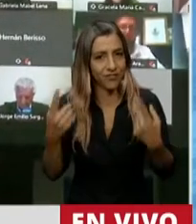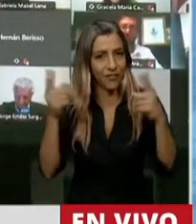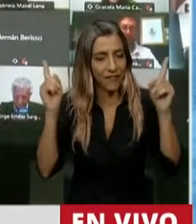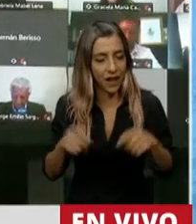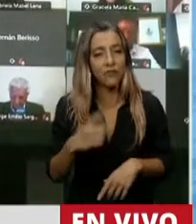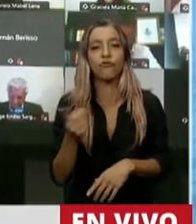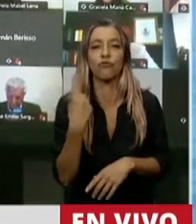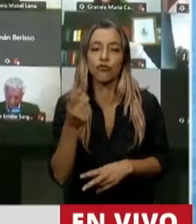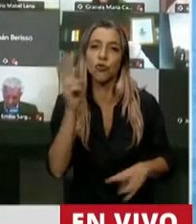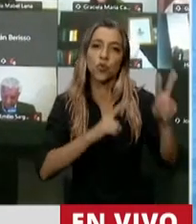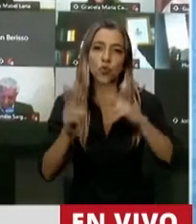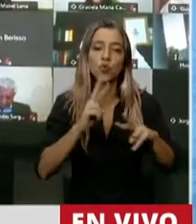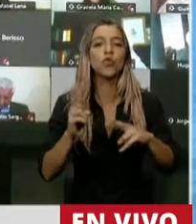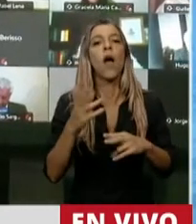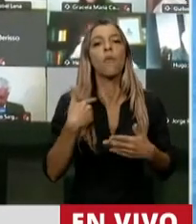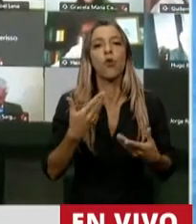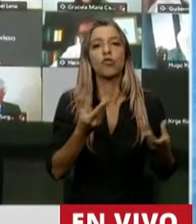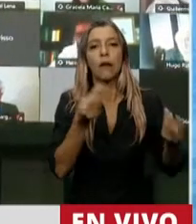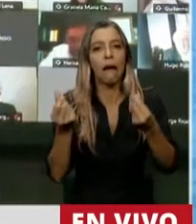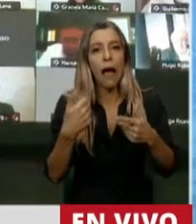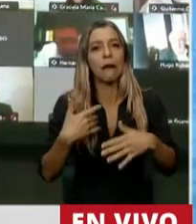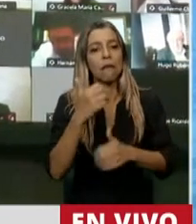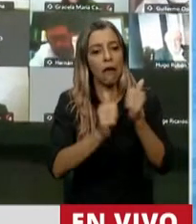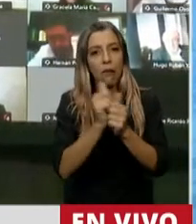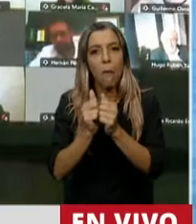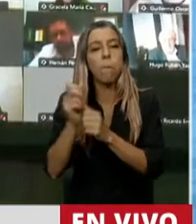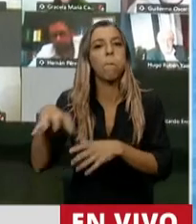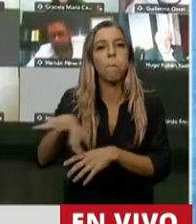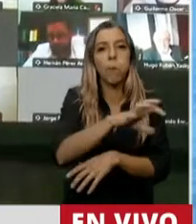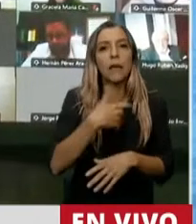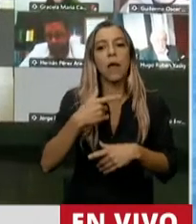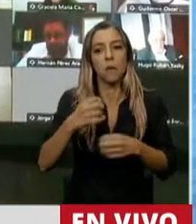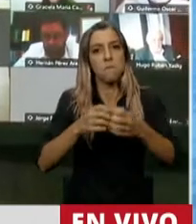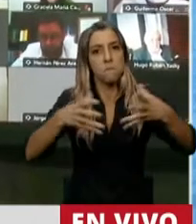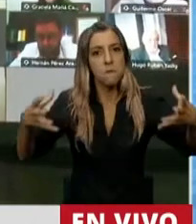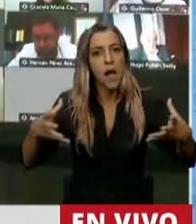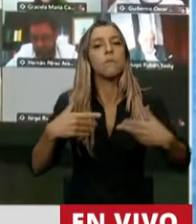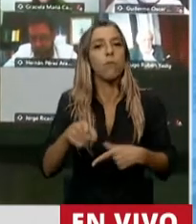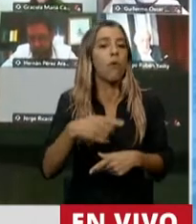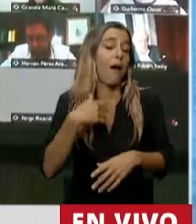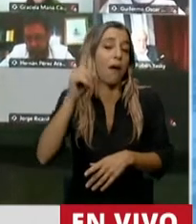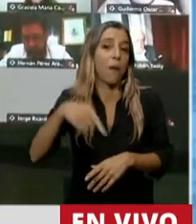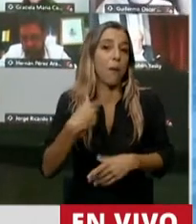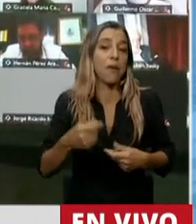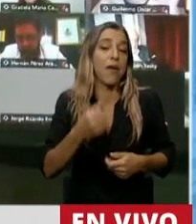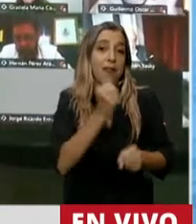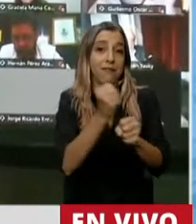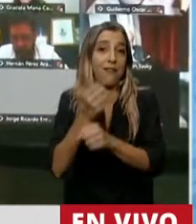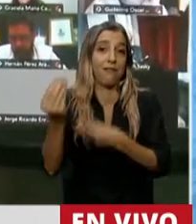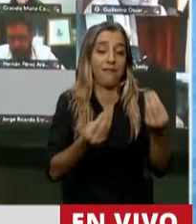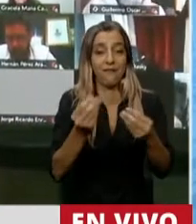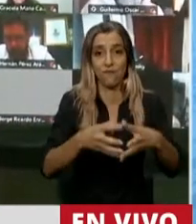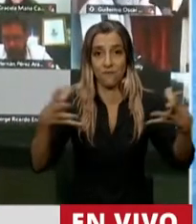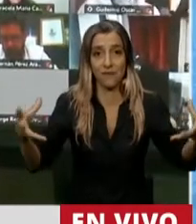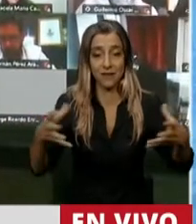la cadena de valor, donde podamos tener mayor densidad de empresas, en definitiva, donde podamos generar más laburo. Y